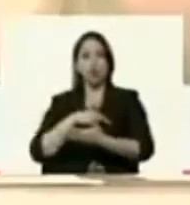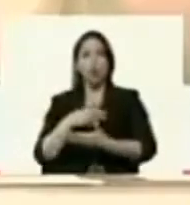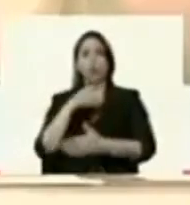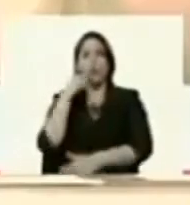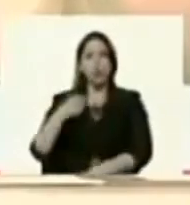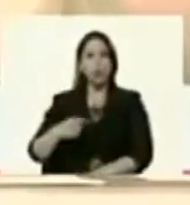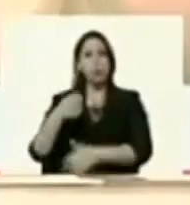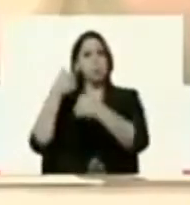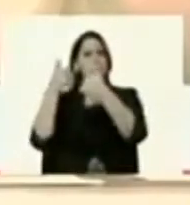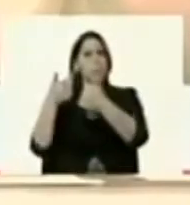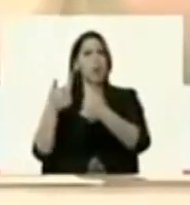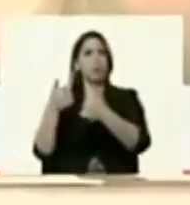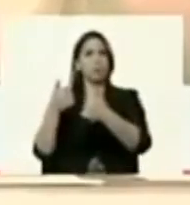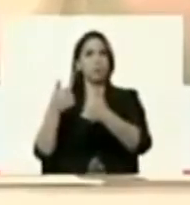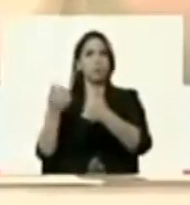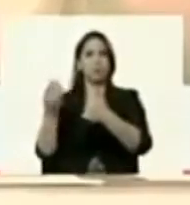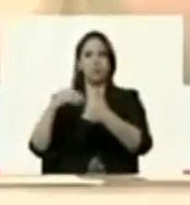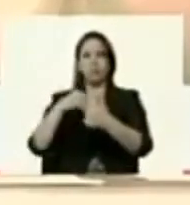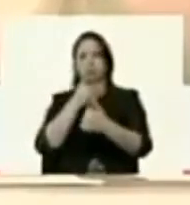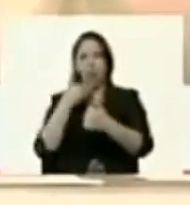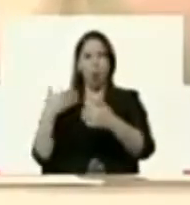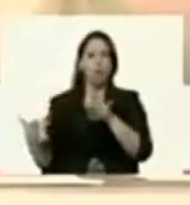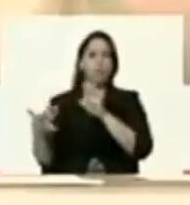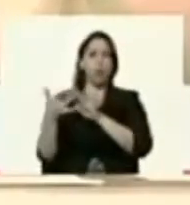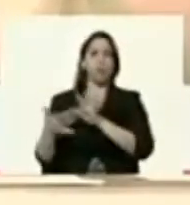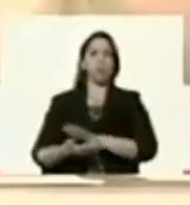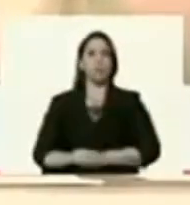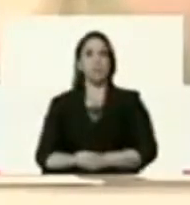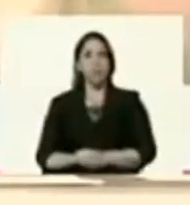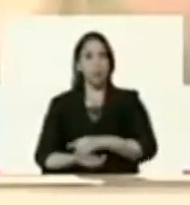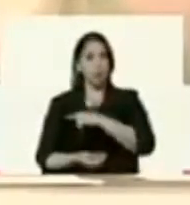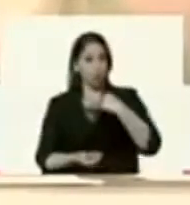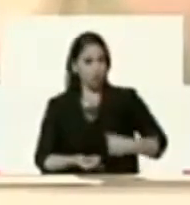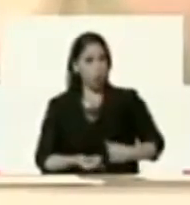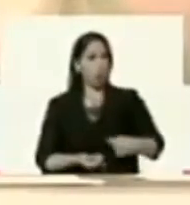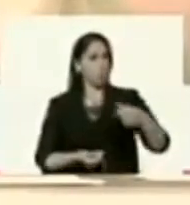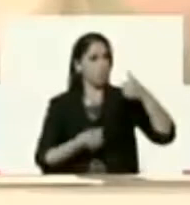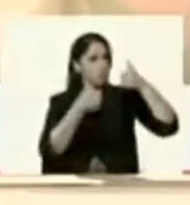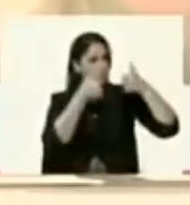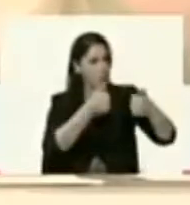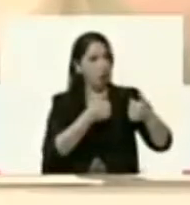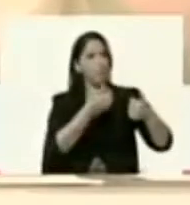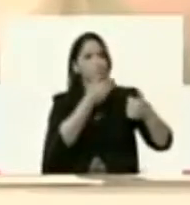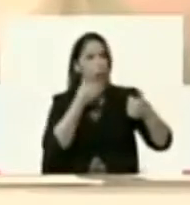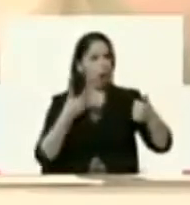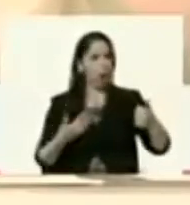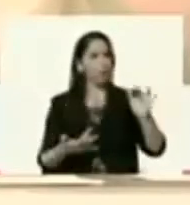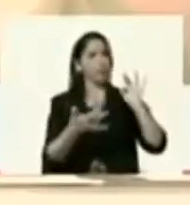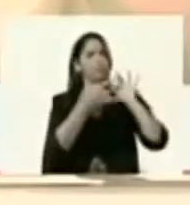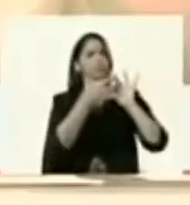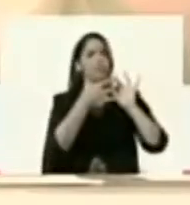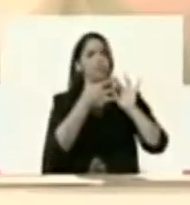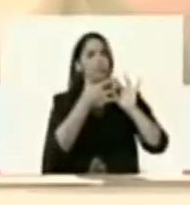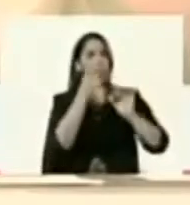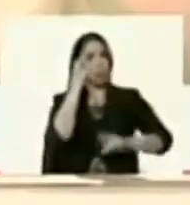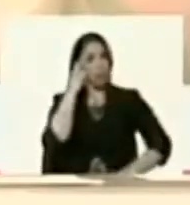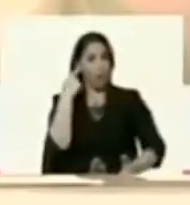bien. Cada vez mejor. Con China. Muy bien. Cada vez mejor. Al día.